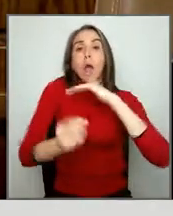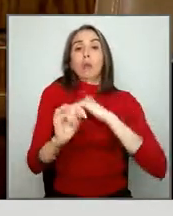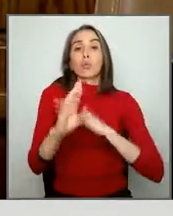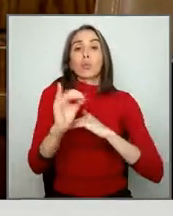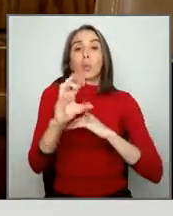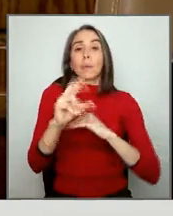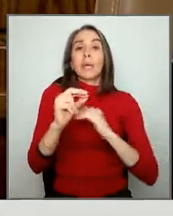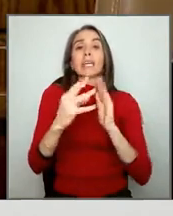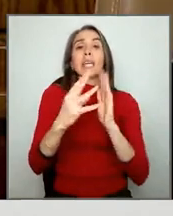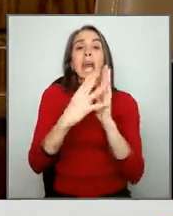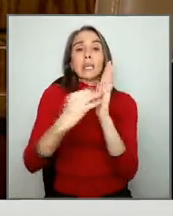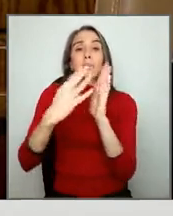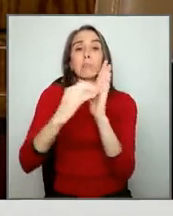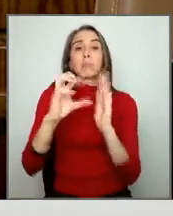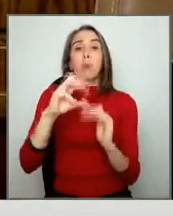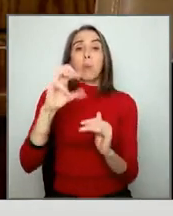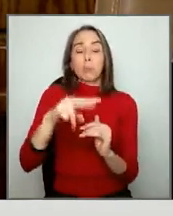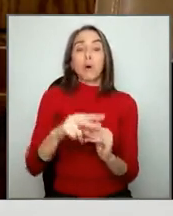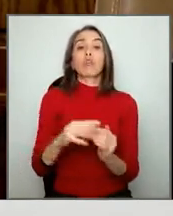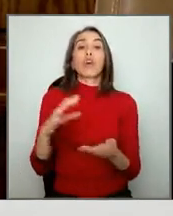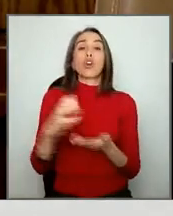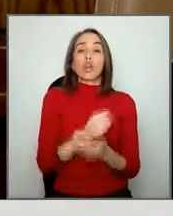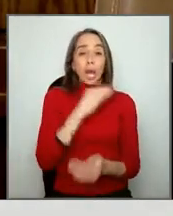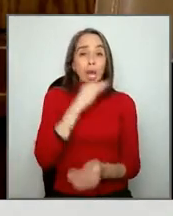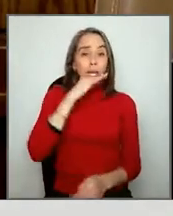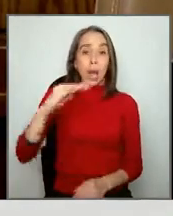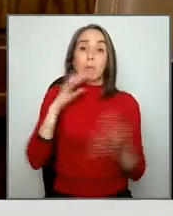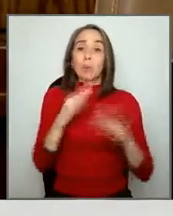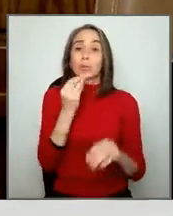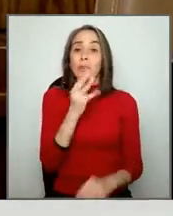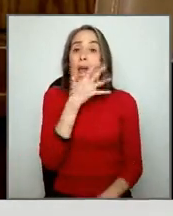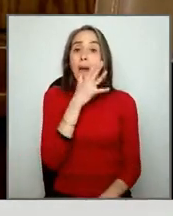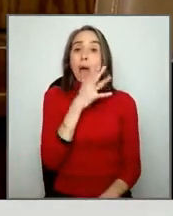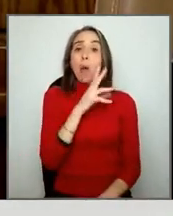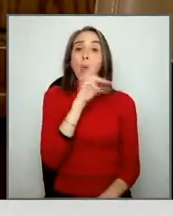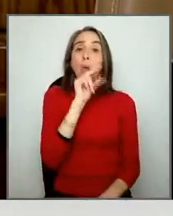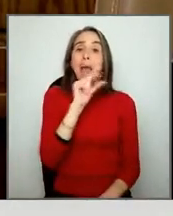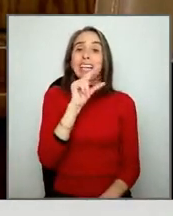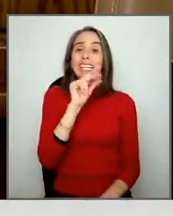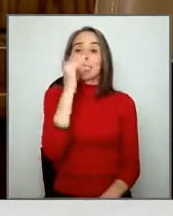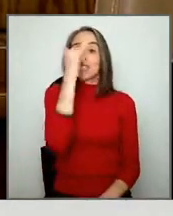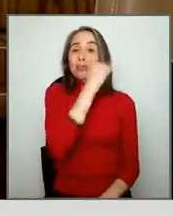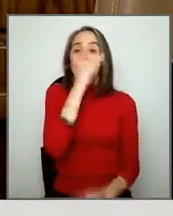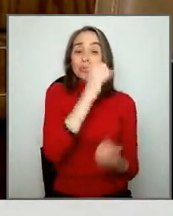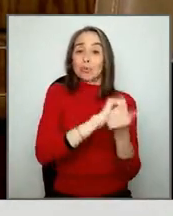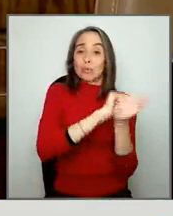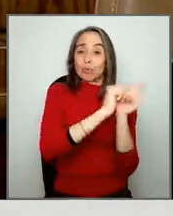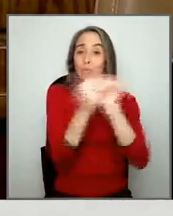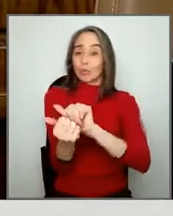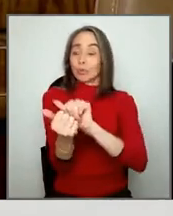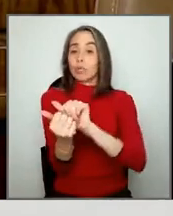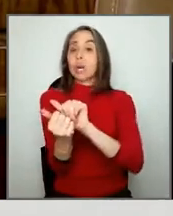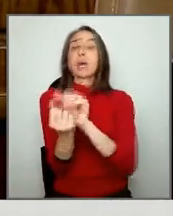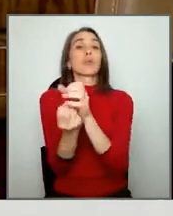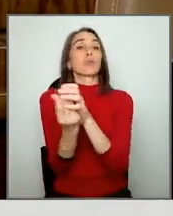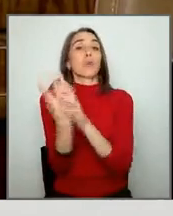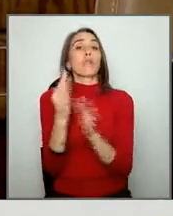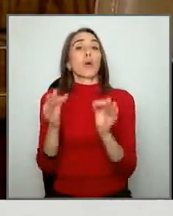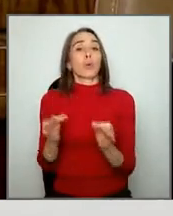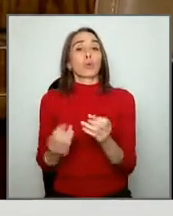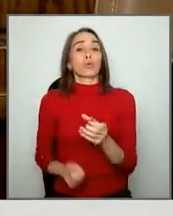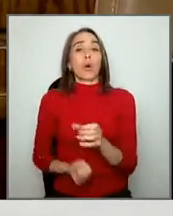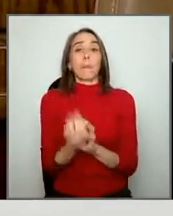agrícola agrícola no es solo necesario sino que una adecuación e Innovación justa y moderna para